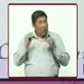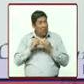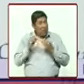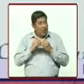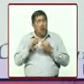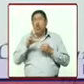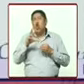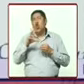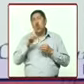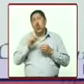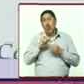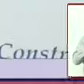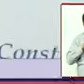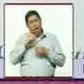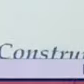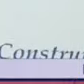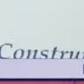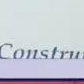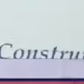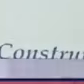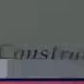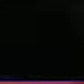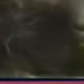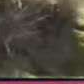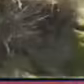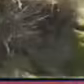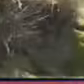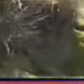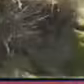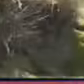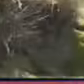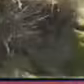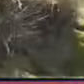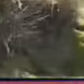agresiones físicas, violencia en contra de su humanidad.